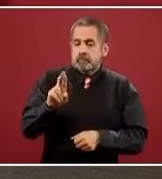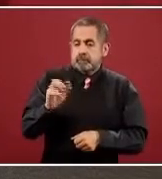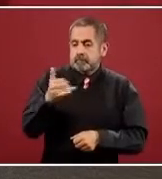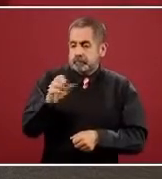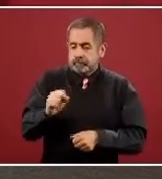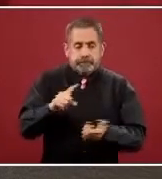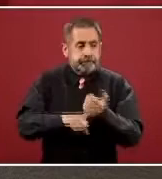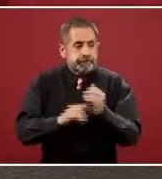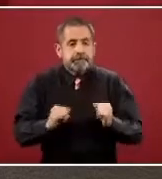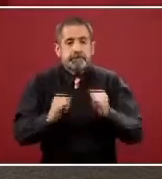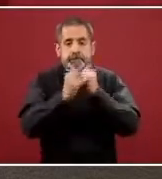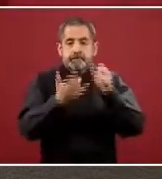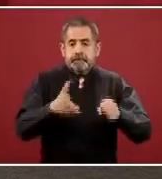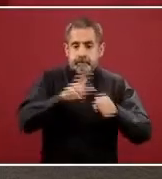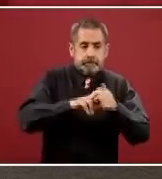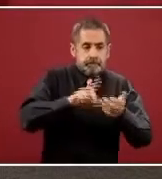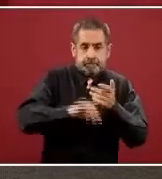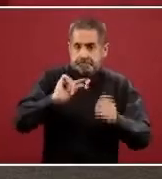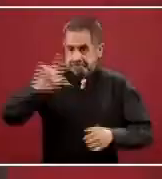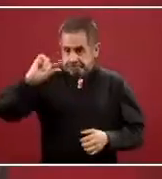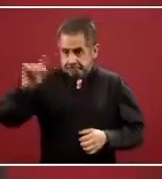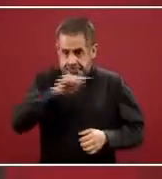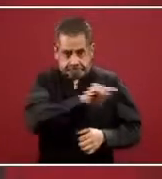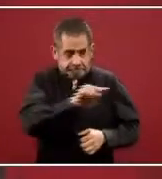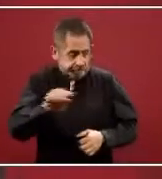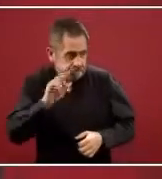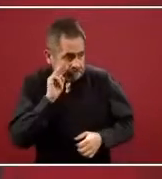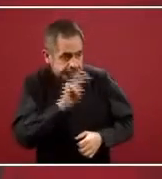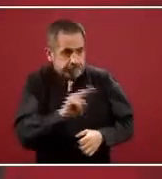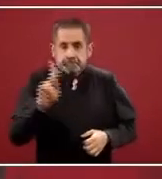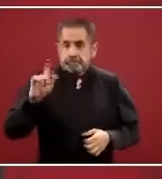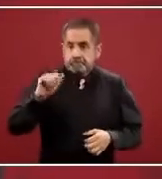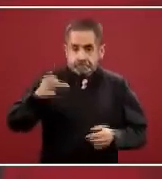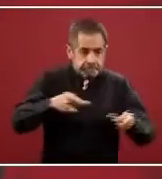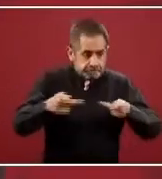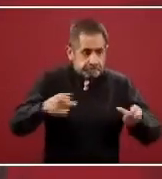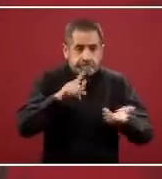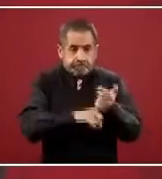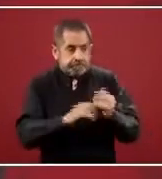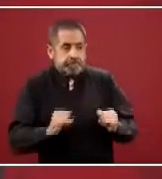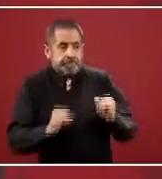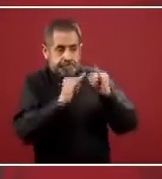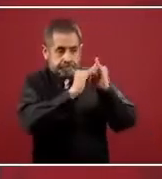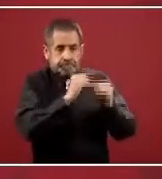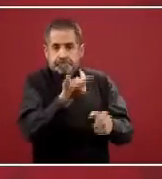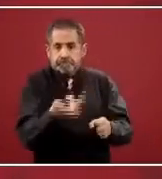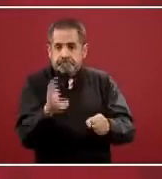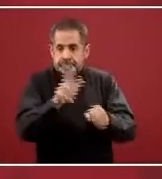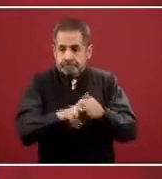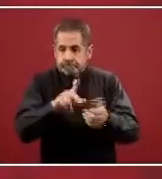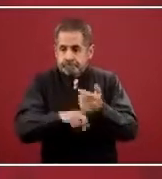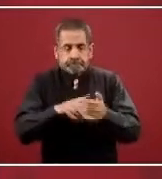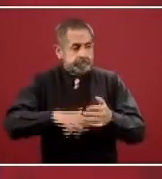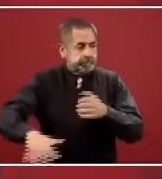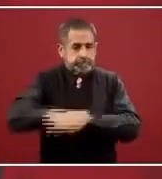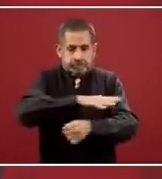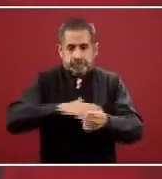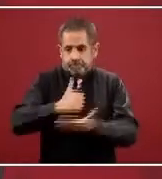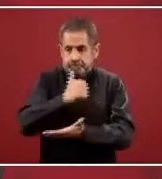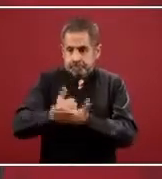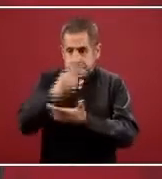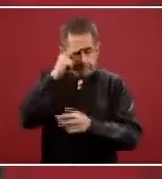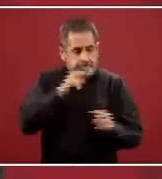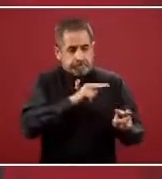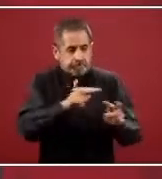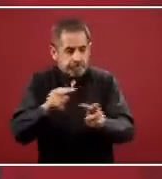institutos nacionales y hospitales de alta especialidad, hemos visto los planes que tienen los institutos y los hospitales en la zona metropolitana